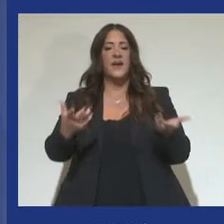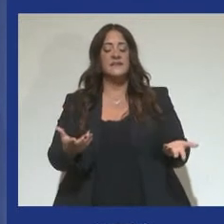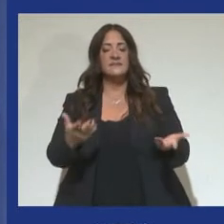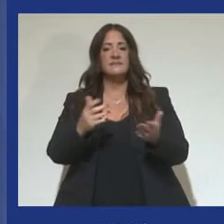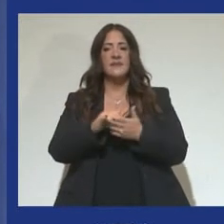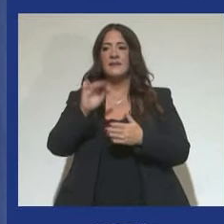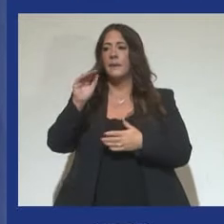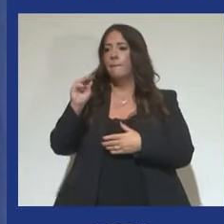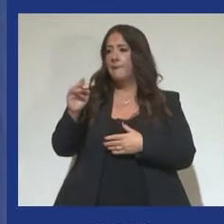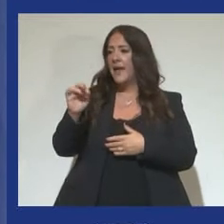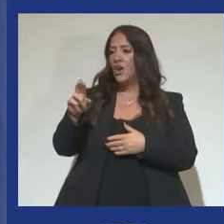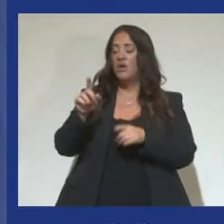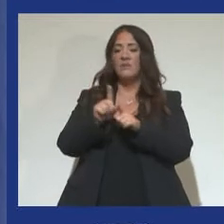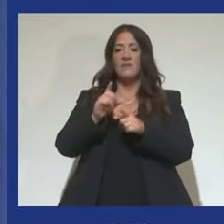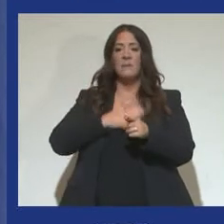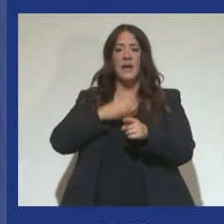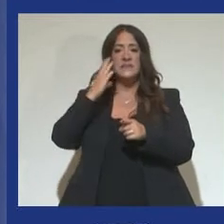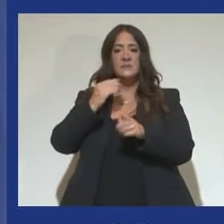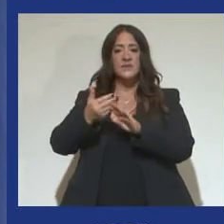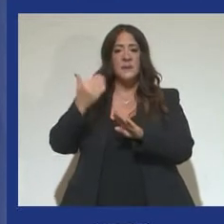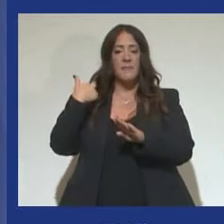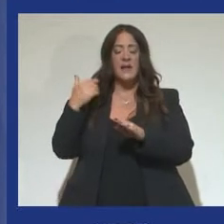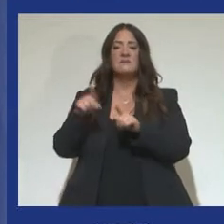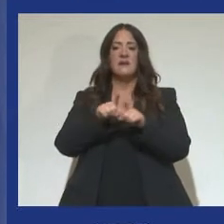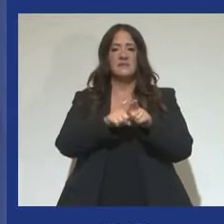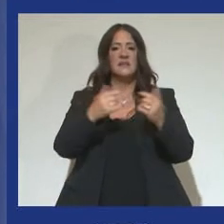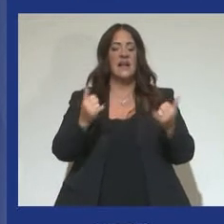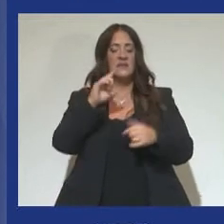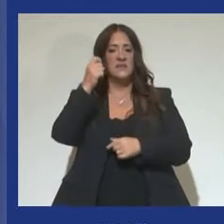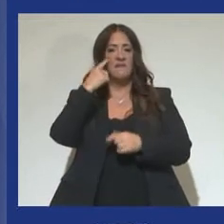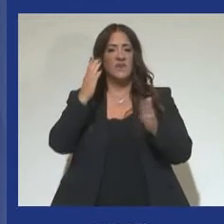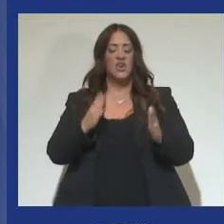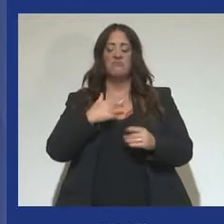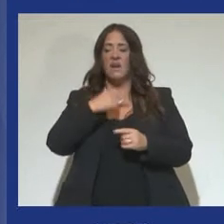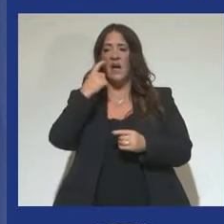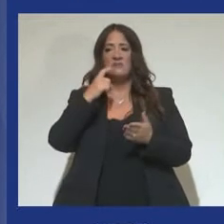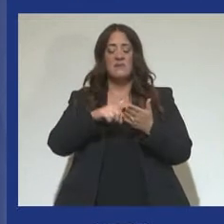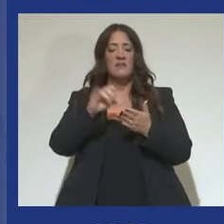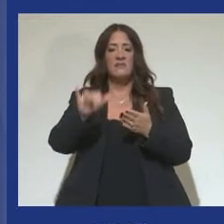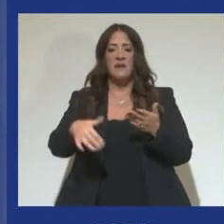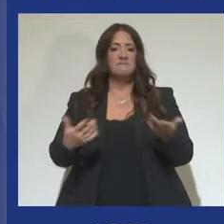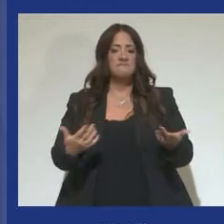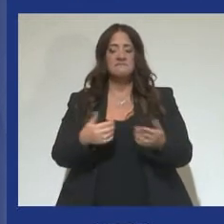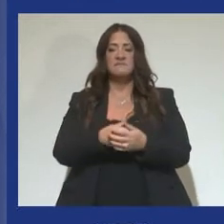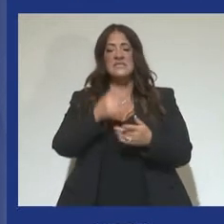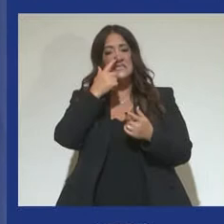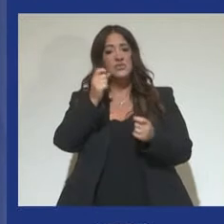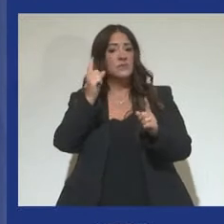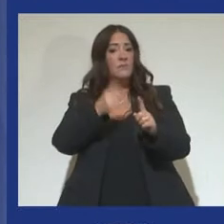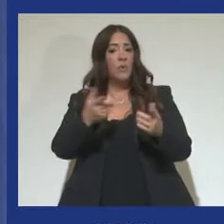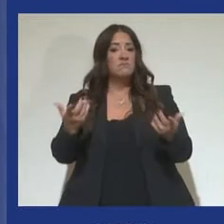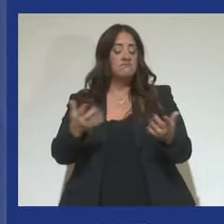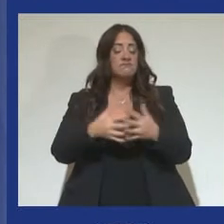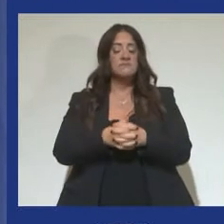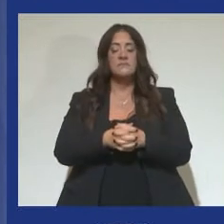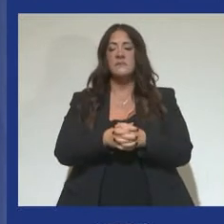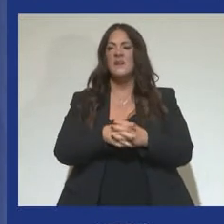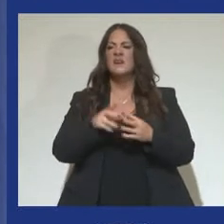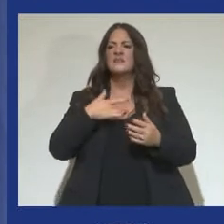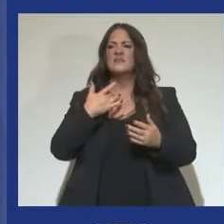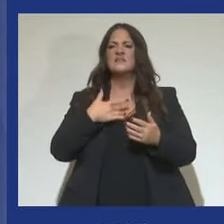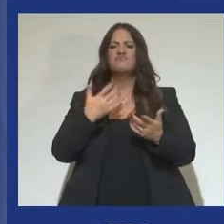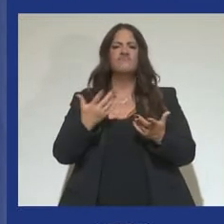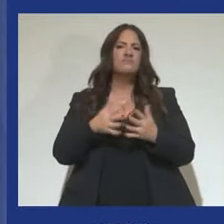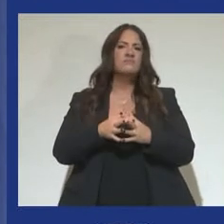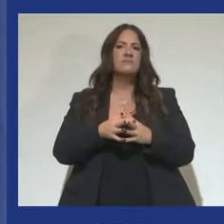alcalde y ciertamente como gobernador reconozco ese rol en la estructura y quiero es un punto